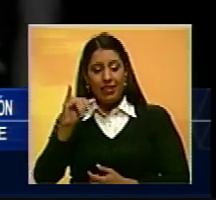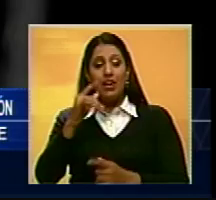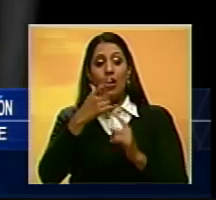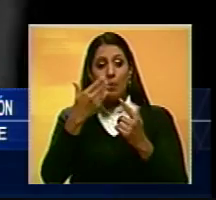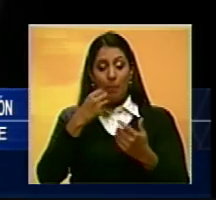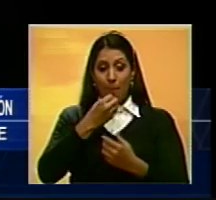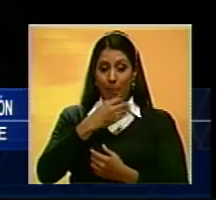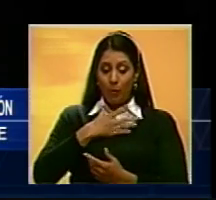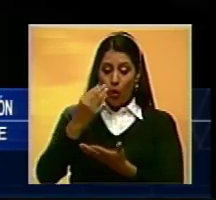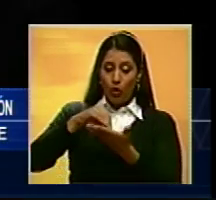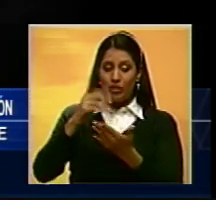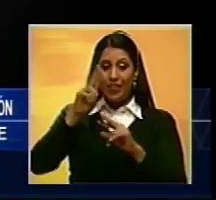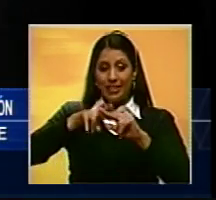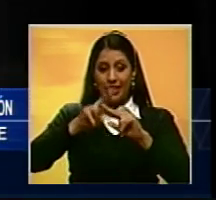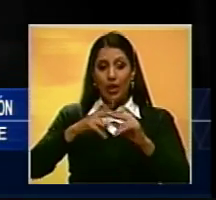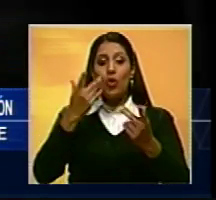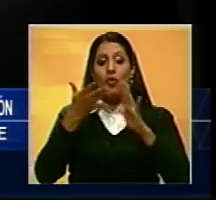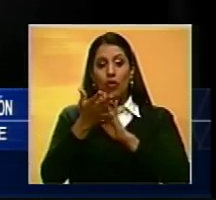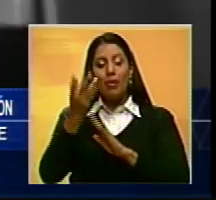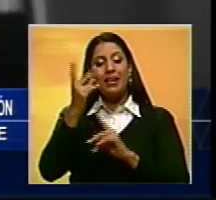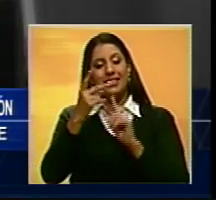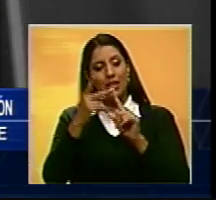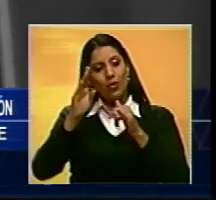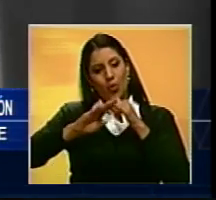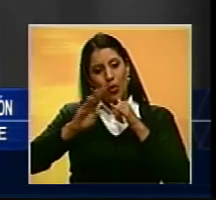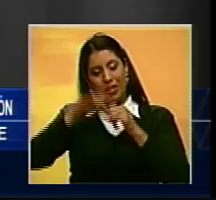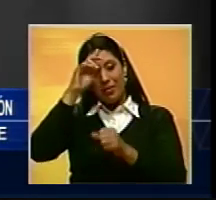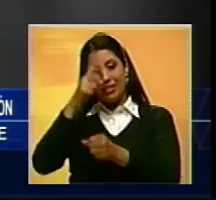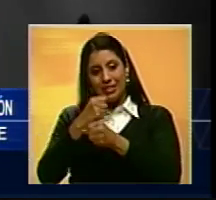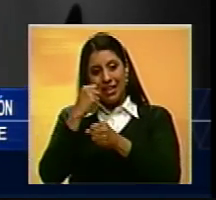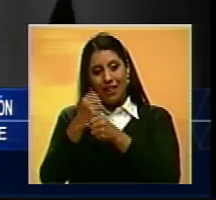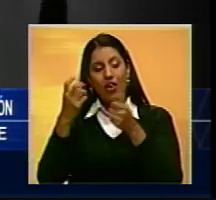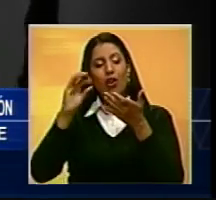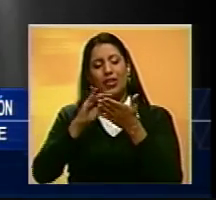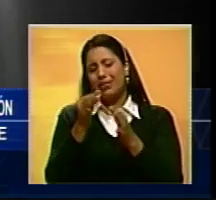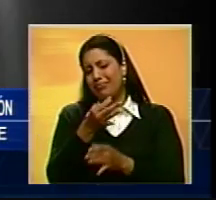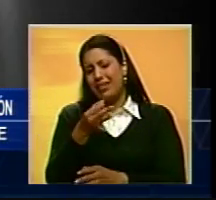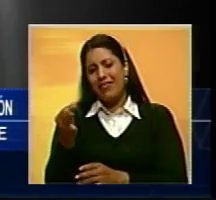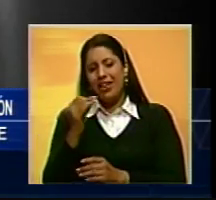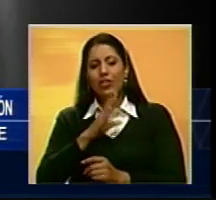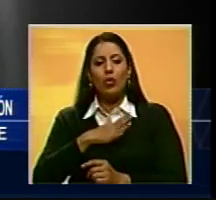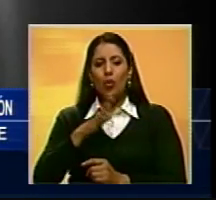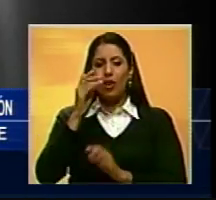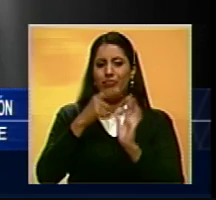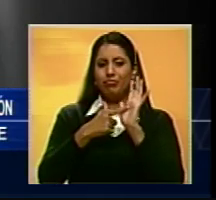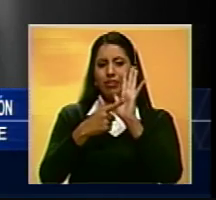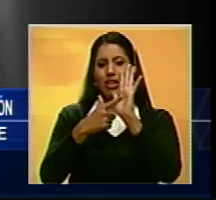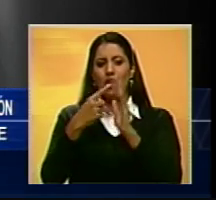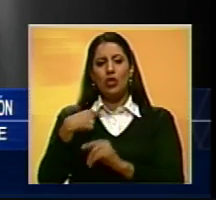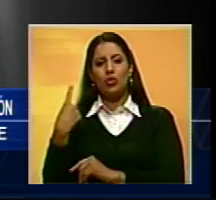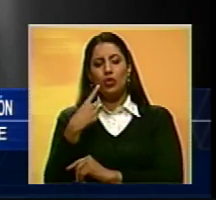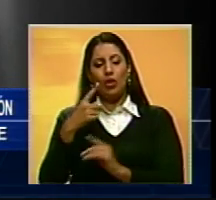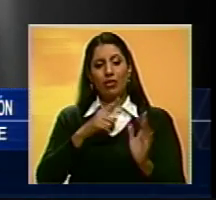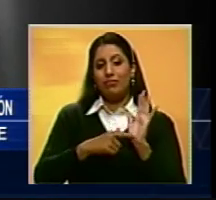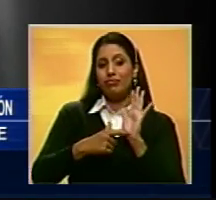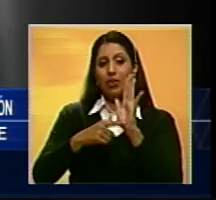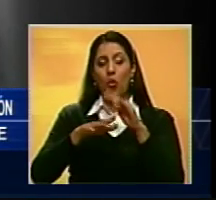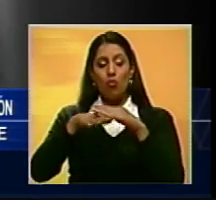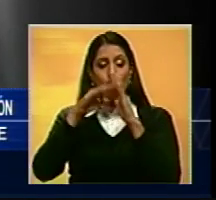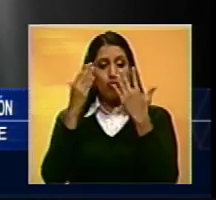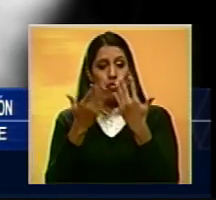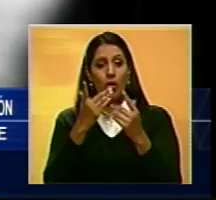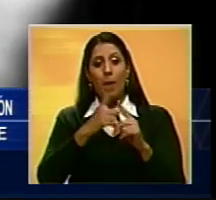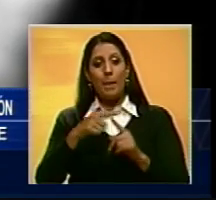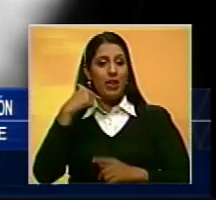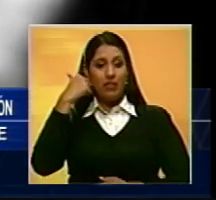to Black de Amy Winehouse fue una segunda y última producción, prácticamente elevó a este ícono del soul al estrellato mundial, pero